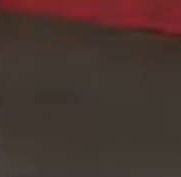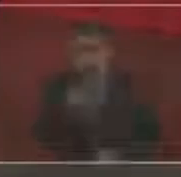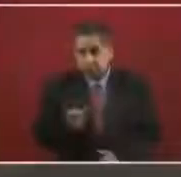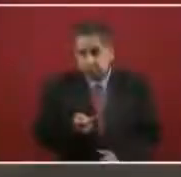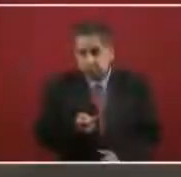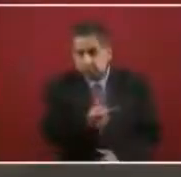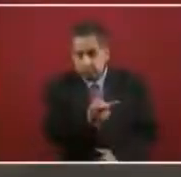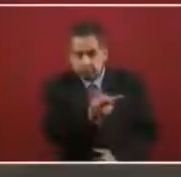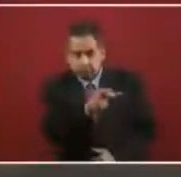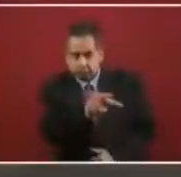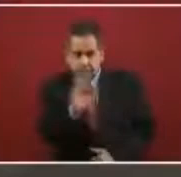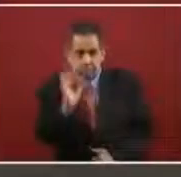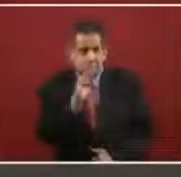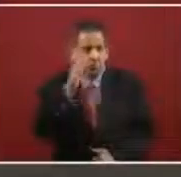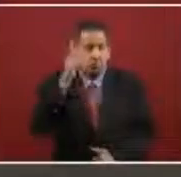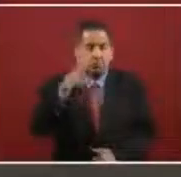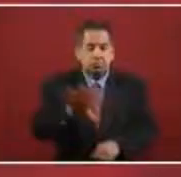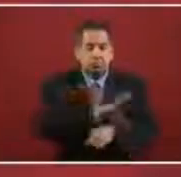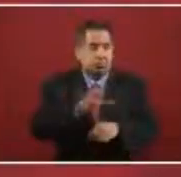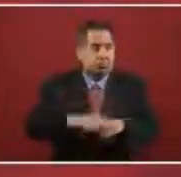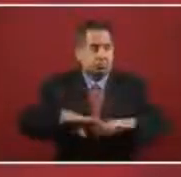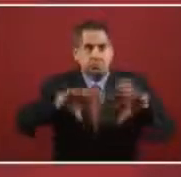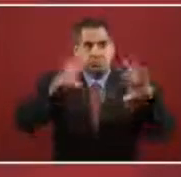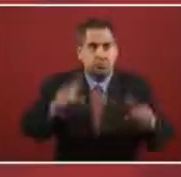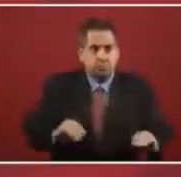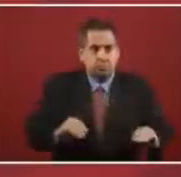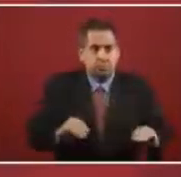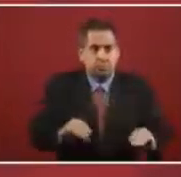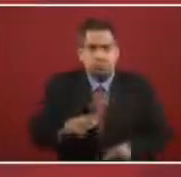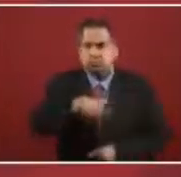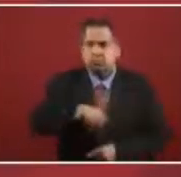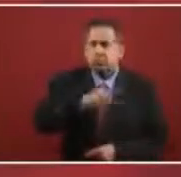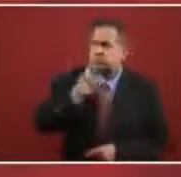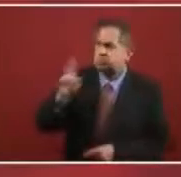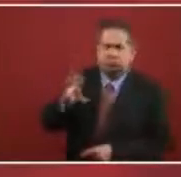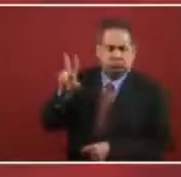haber apagones? Y la respuesta es no,